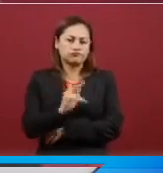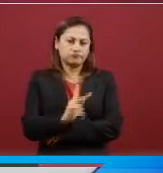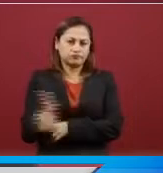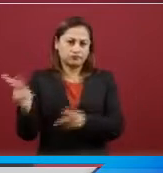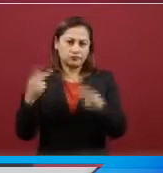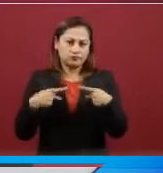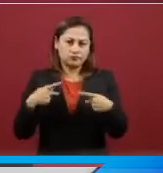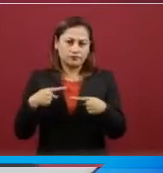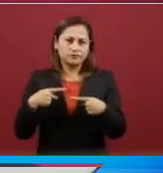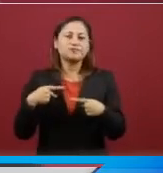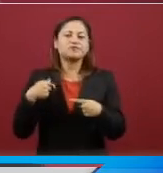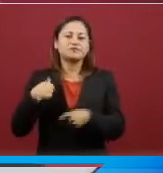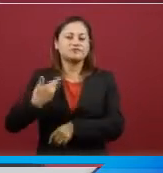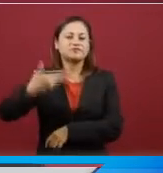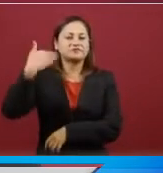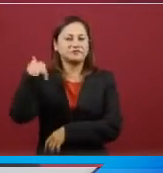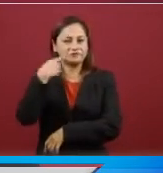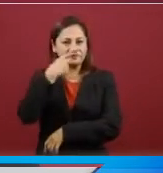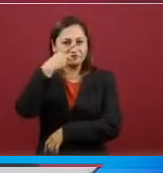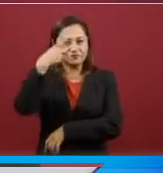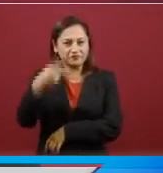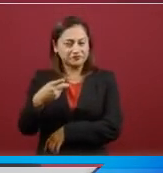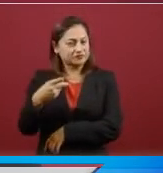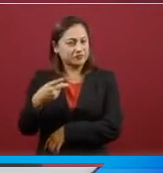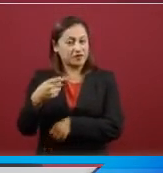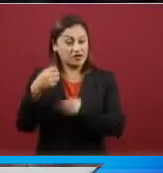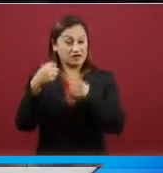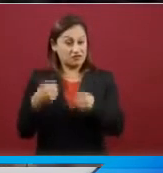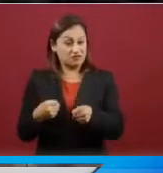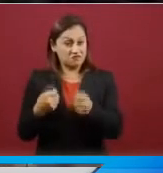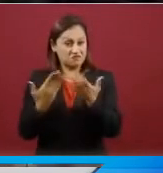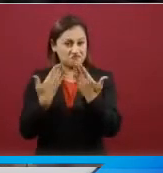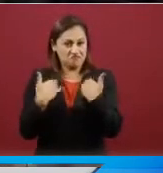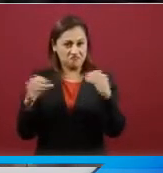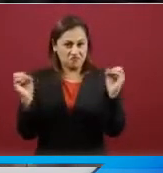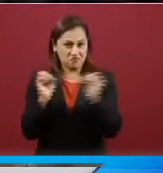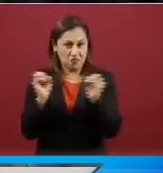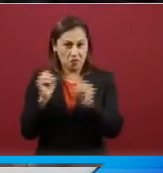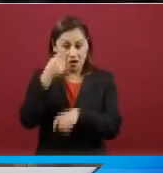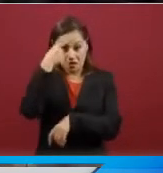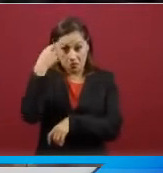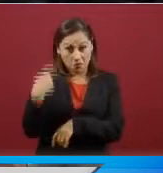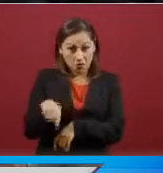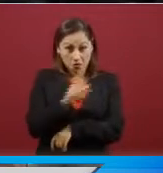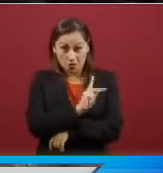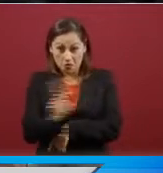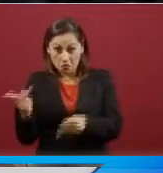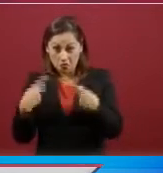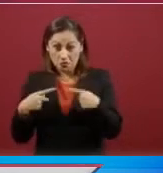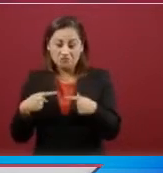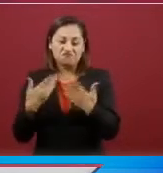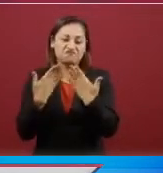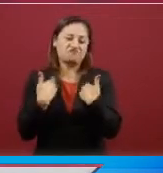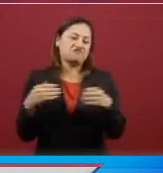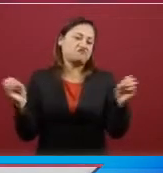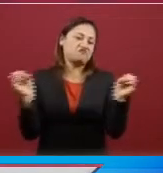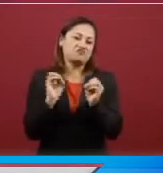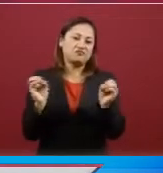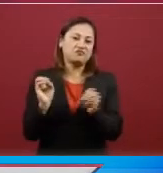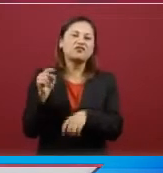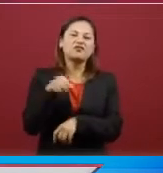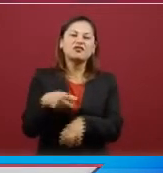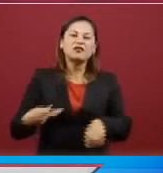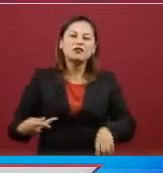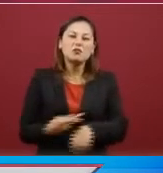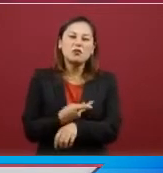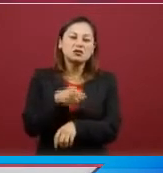ahora, ni es seguro ni es popular. Es una prioridad resolver lo relacionado con salud pública. Es muy deficiente el servicio